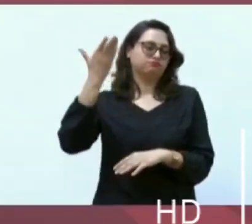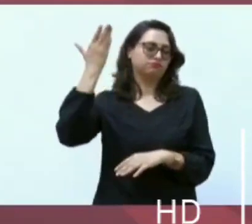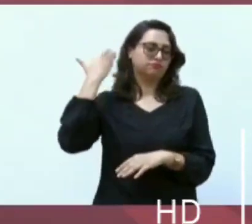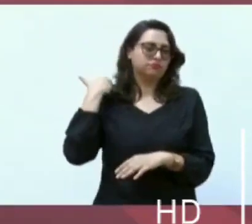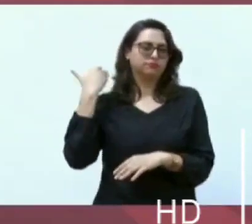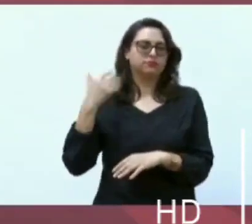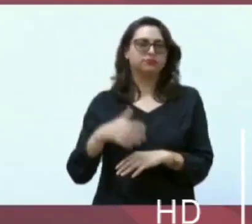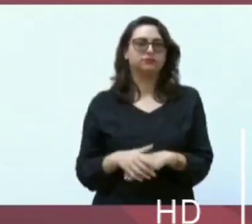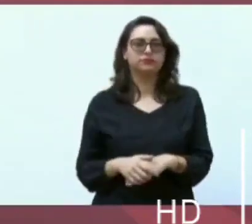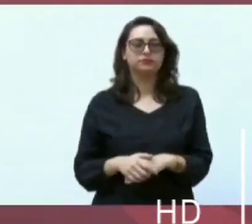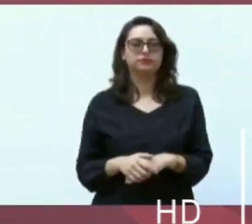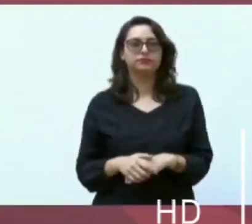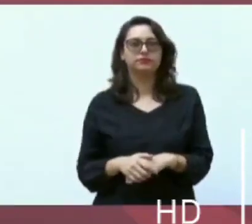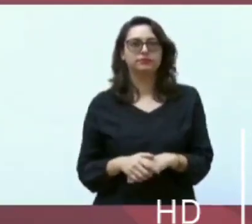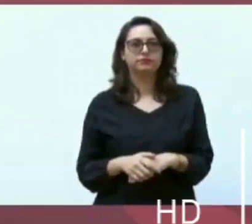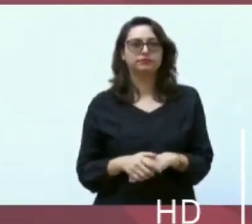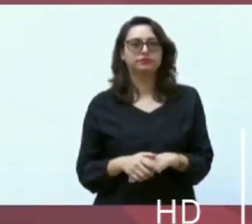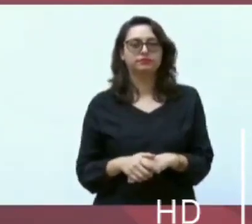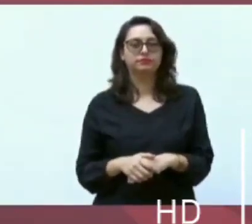de la Nación, y fue